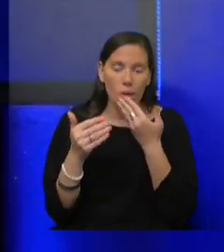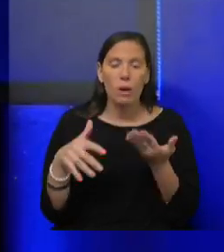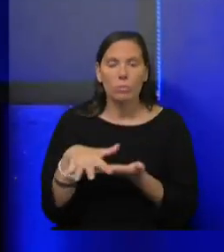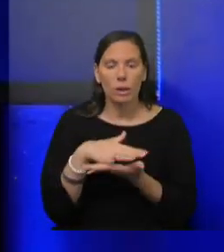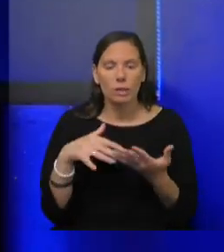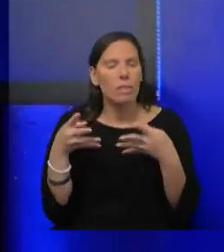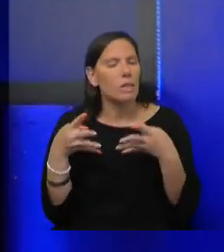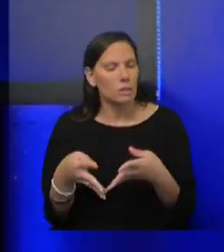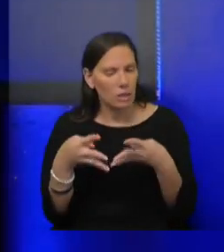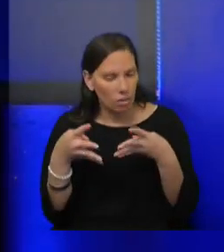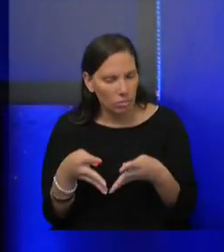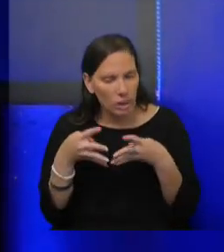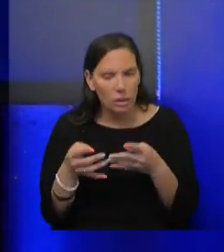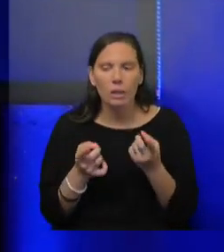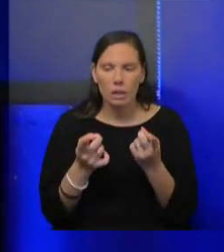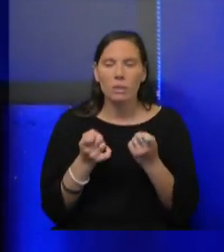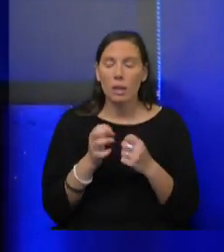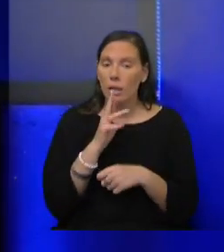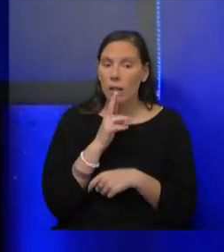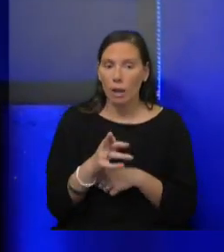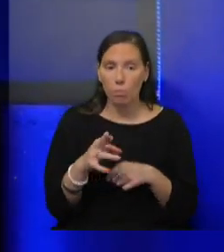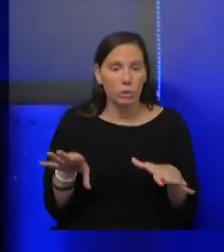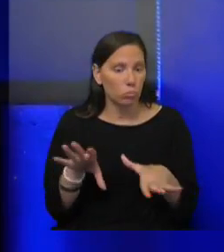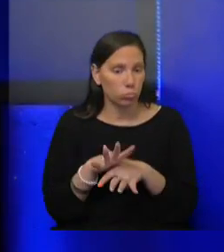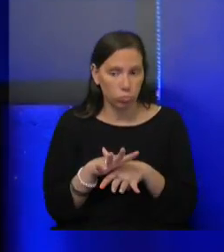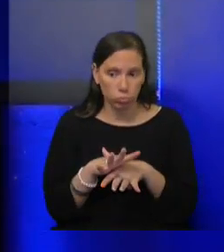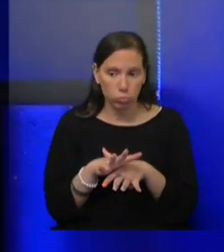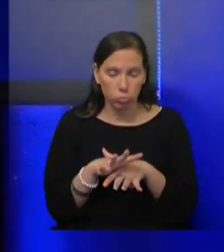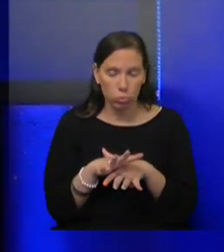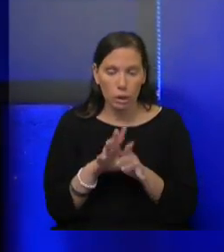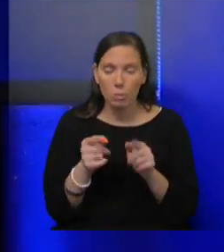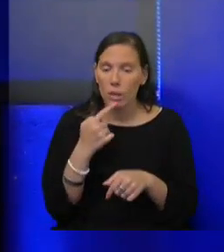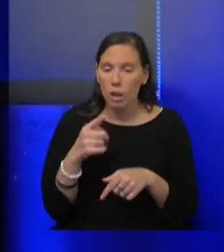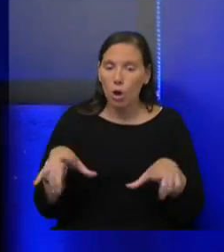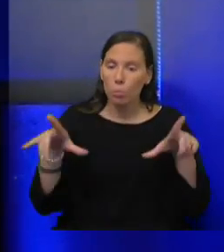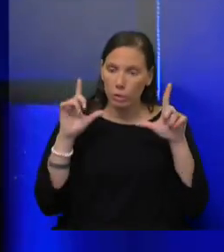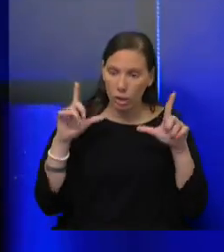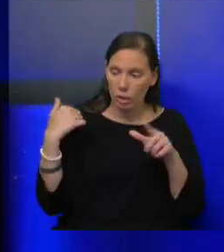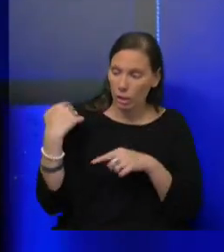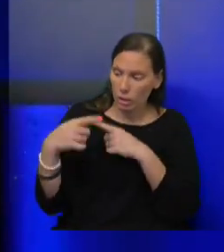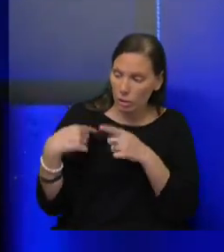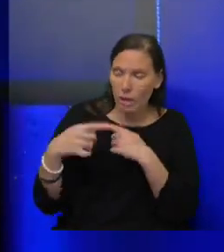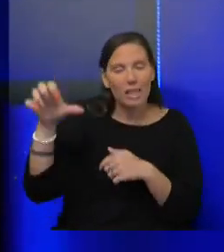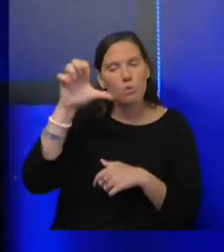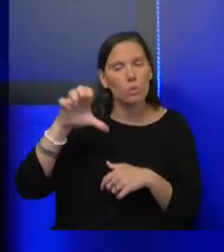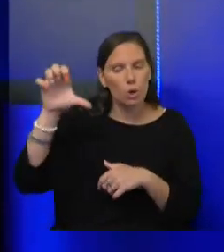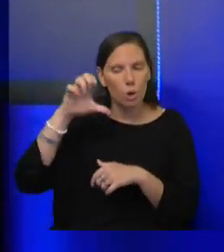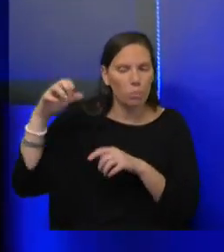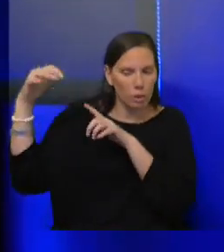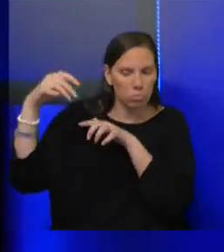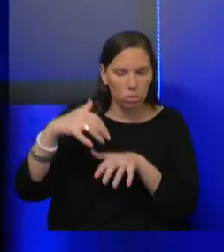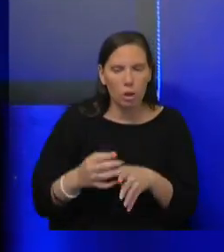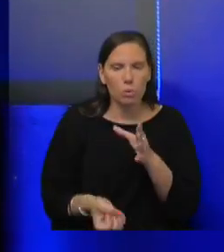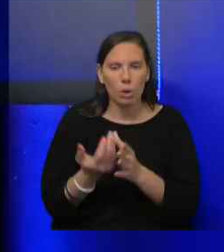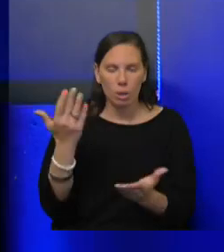desafiante en que son necesarias respuestas acordes señaló el protagonismo descendiente de Europa y una nueva bipolaridad